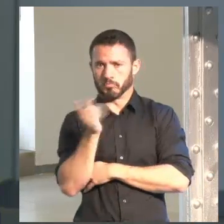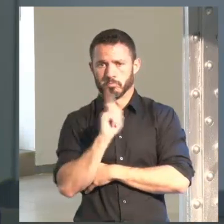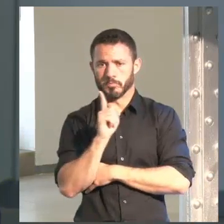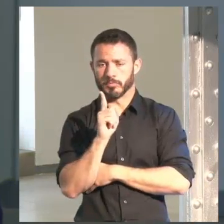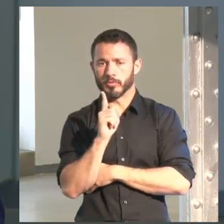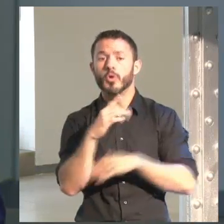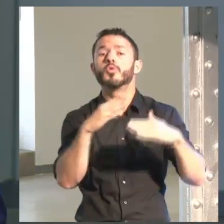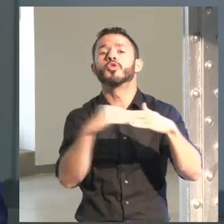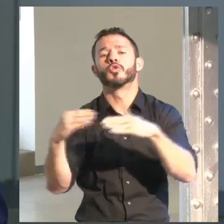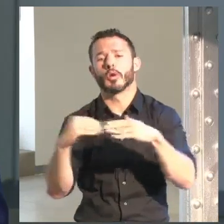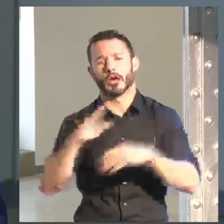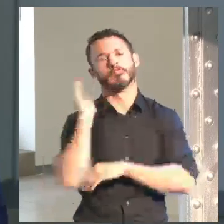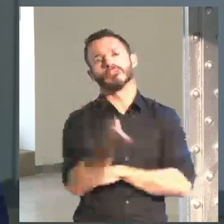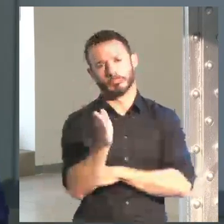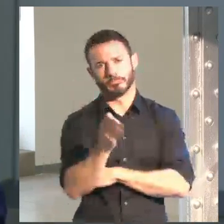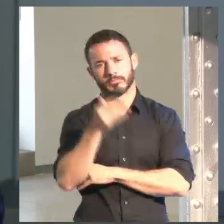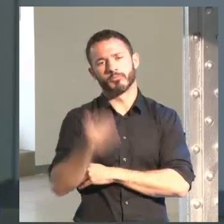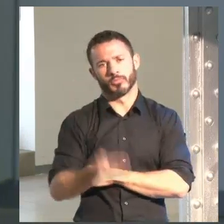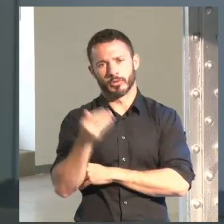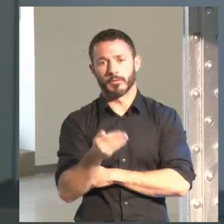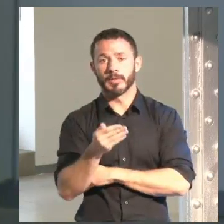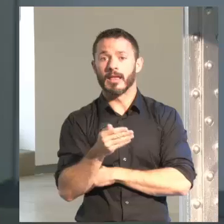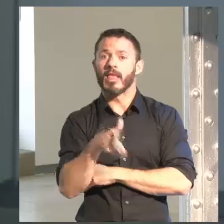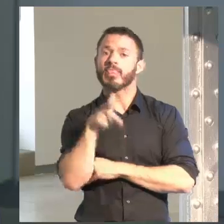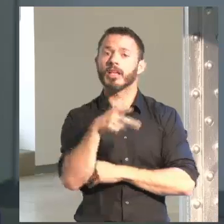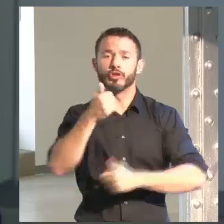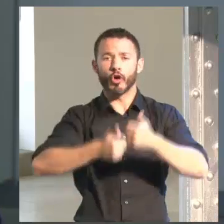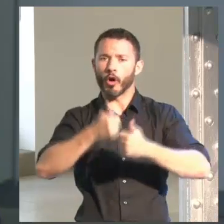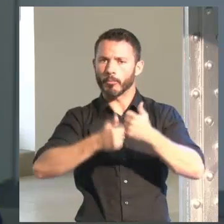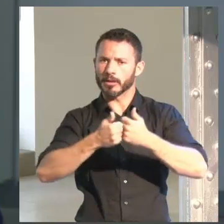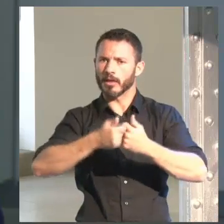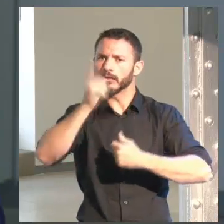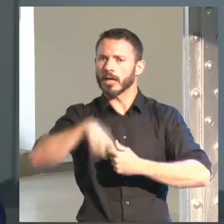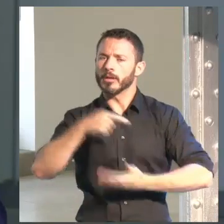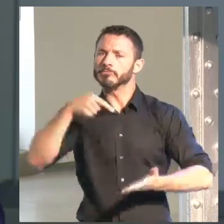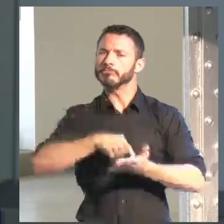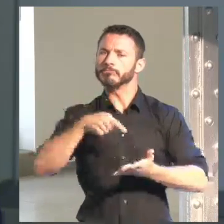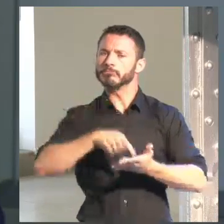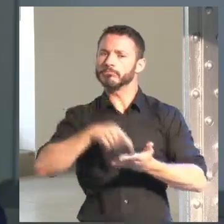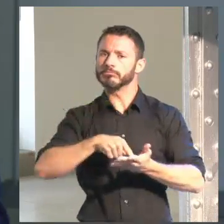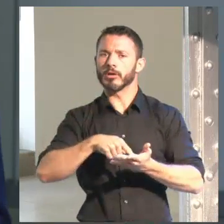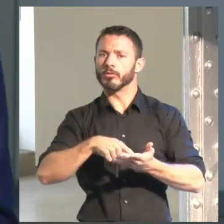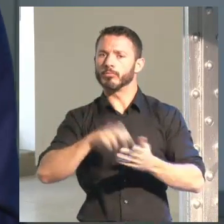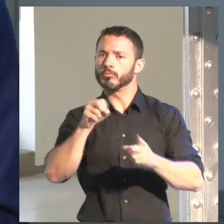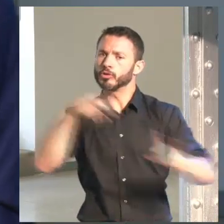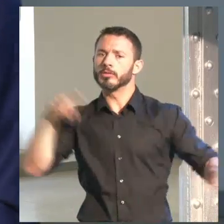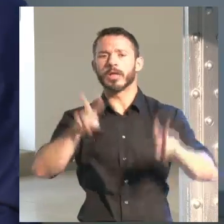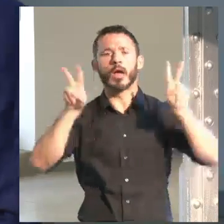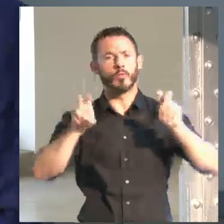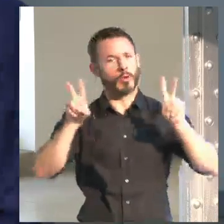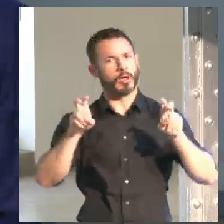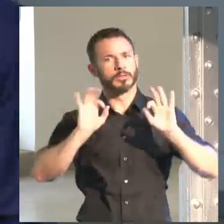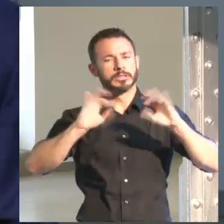son nuestros usuarios. El derecho de la competencia también exige un nuevo planteamiento en este